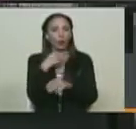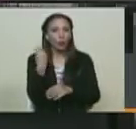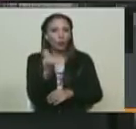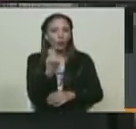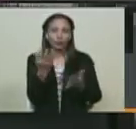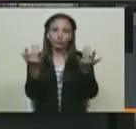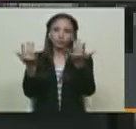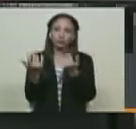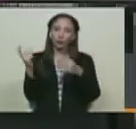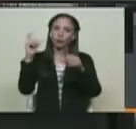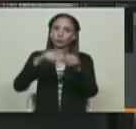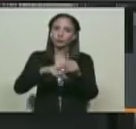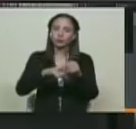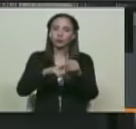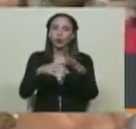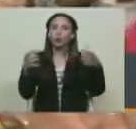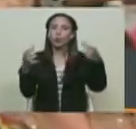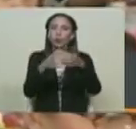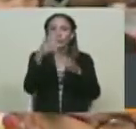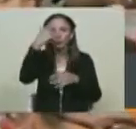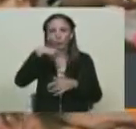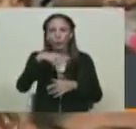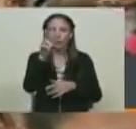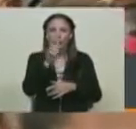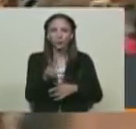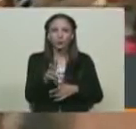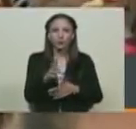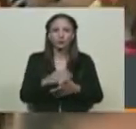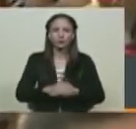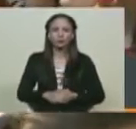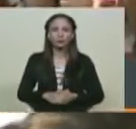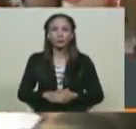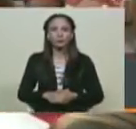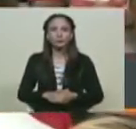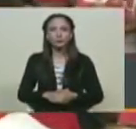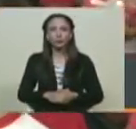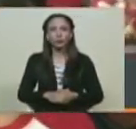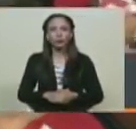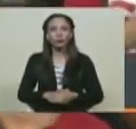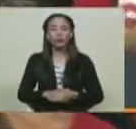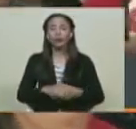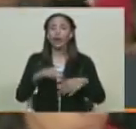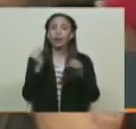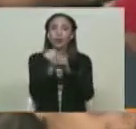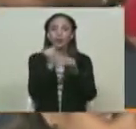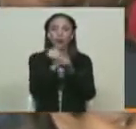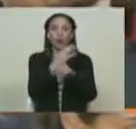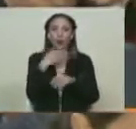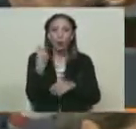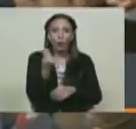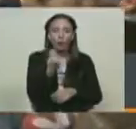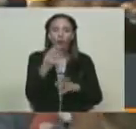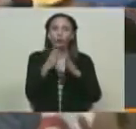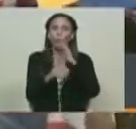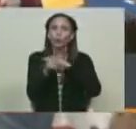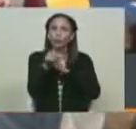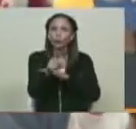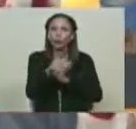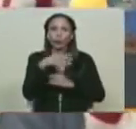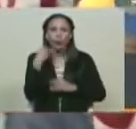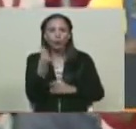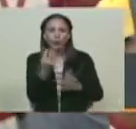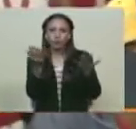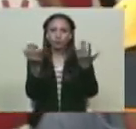a incorporarse al movimiento Somos Venezuela, a incorporarse al Plan Chamba Juvenil. A ti, joven, que estás en tu